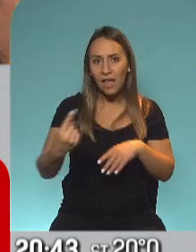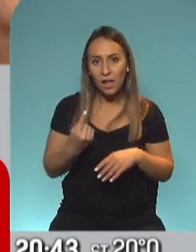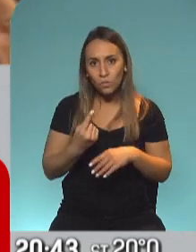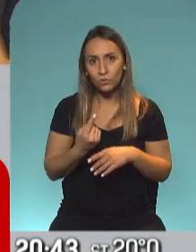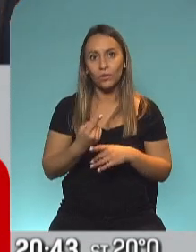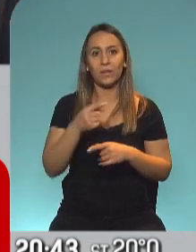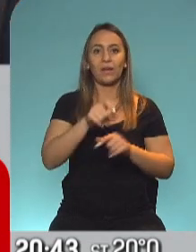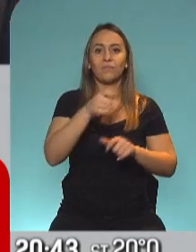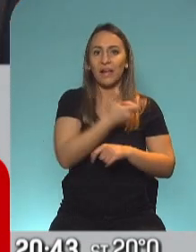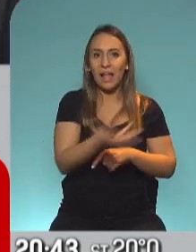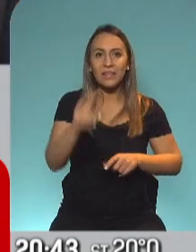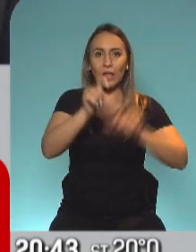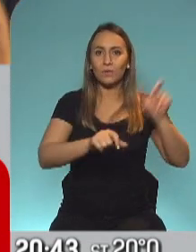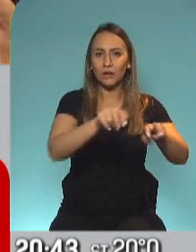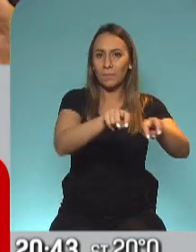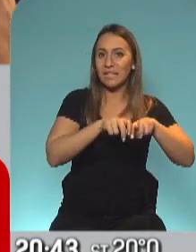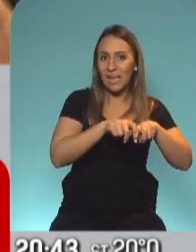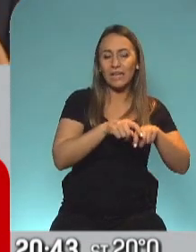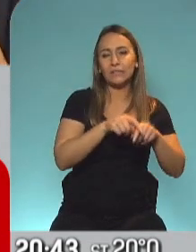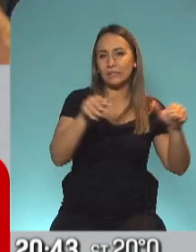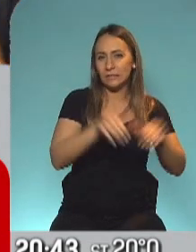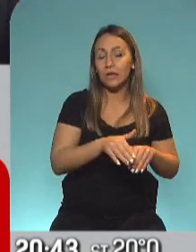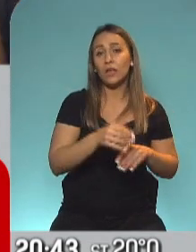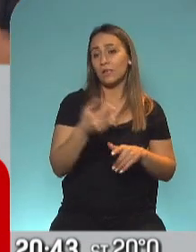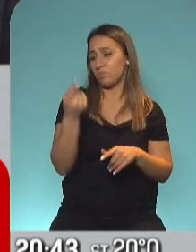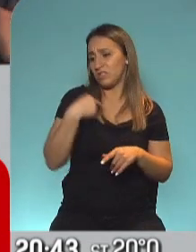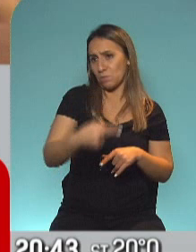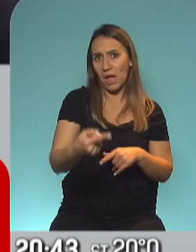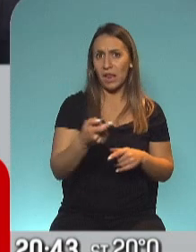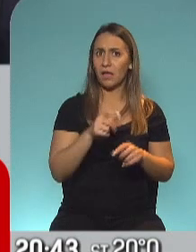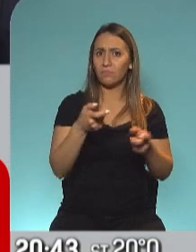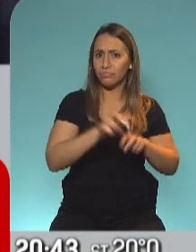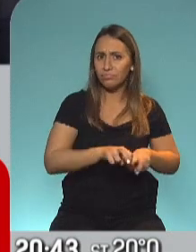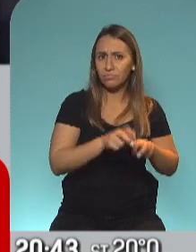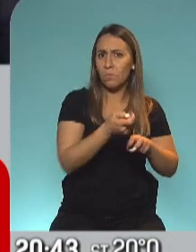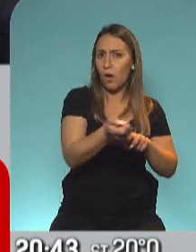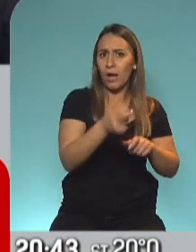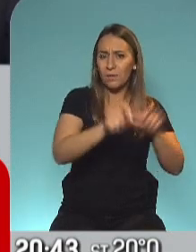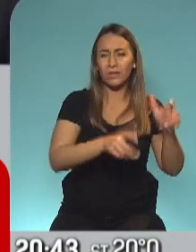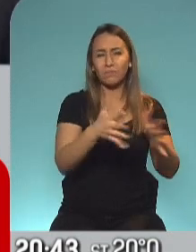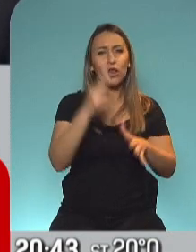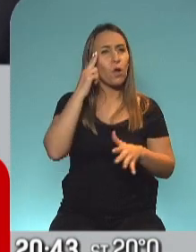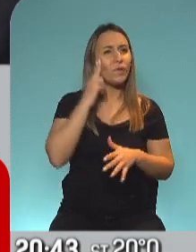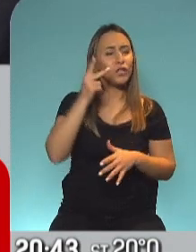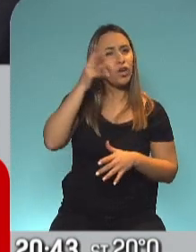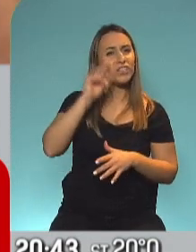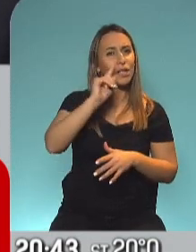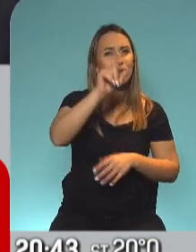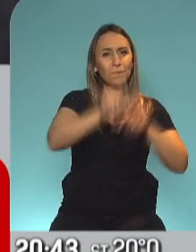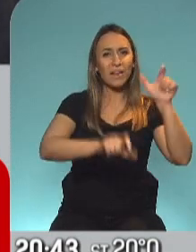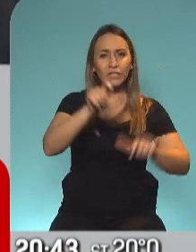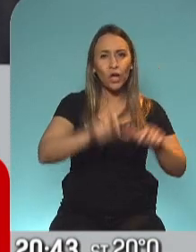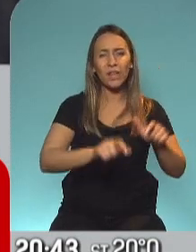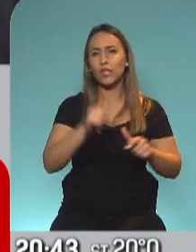pasajeros, el incremento en las últimas semanas ha sido muy bajo, se ha mantenido en el orden del entre 980.000 pasajeros